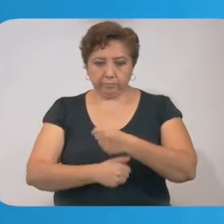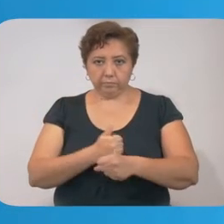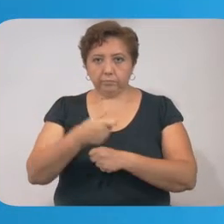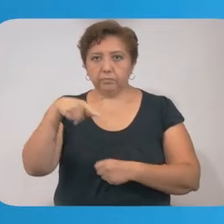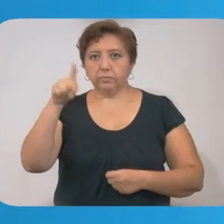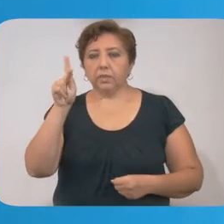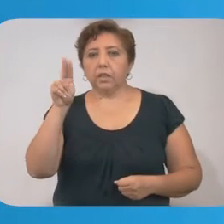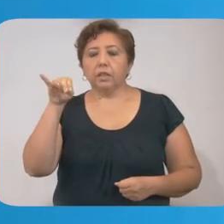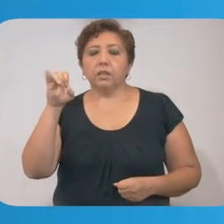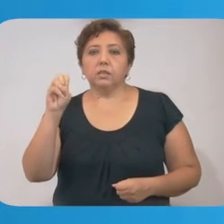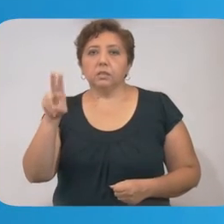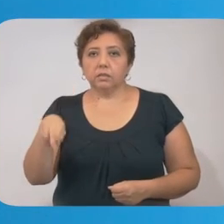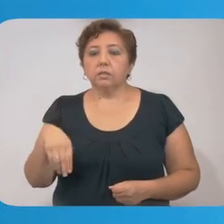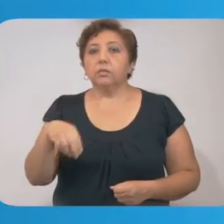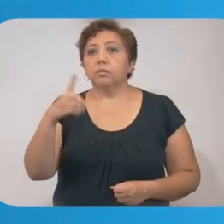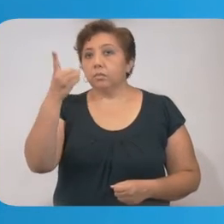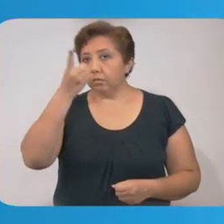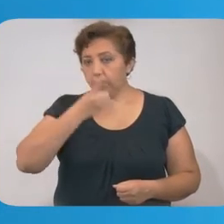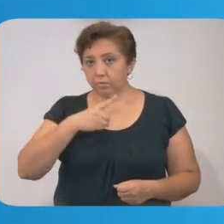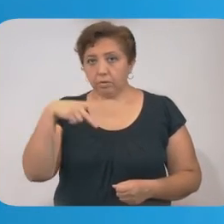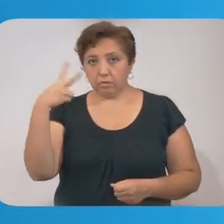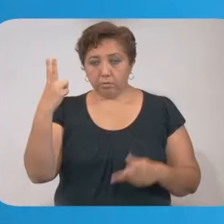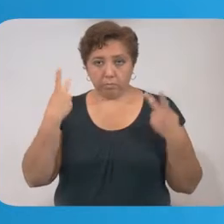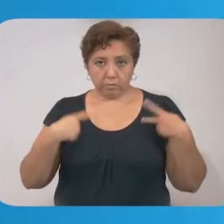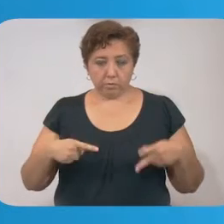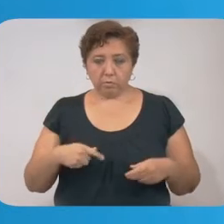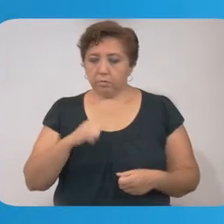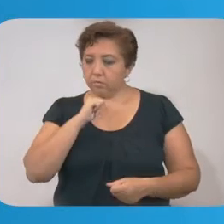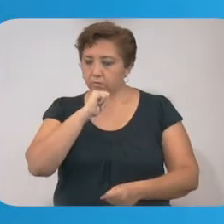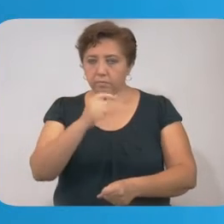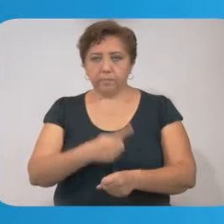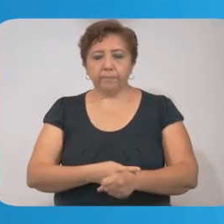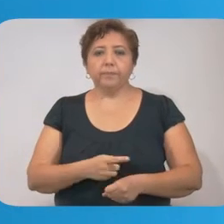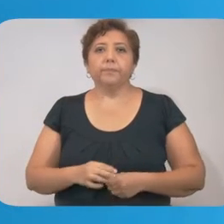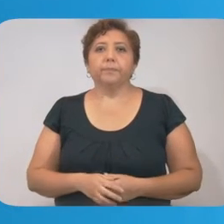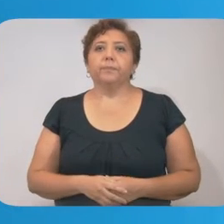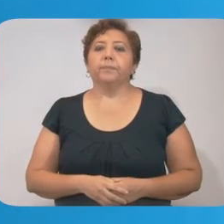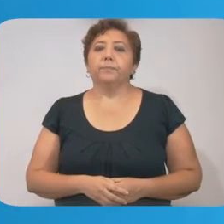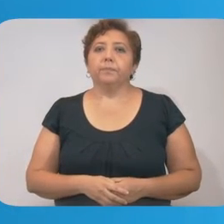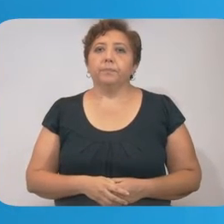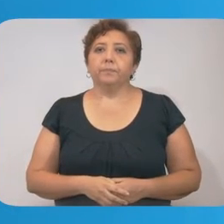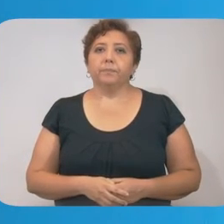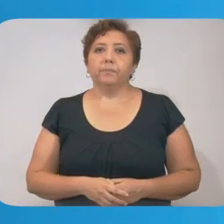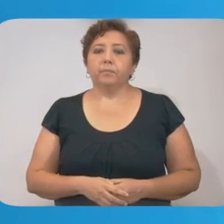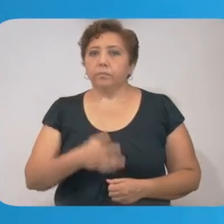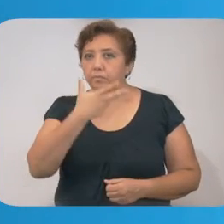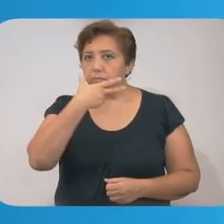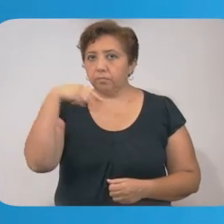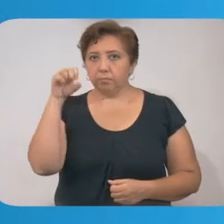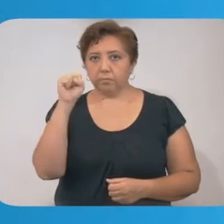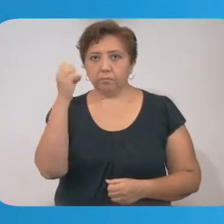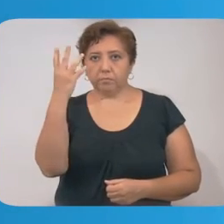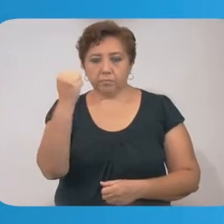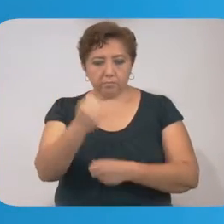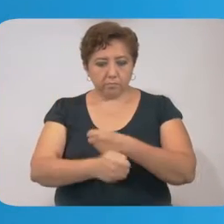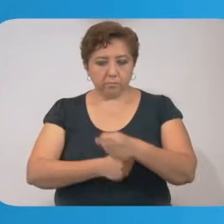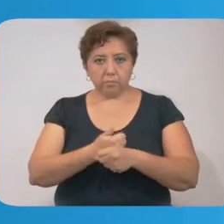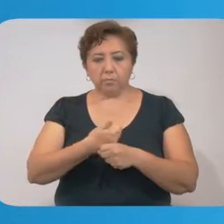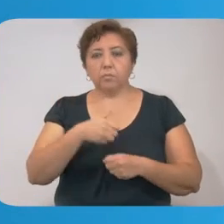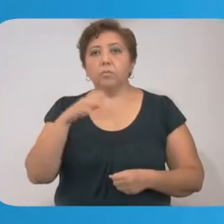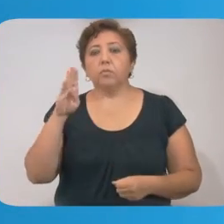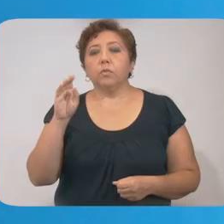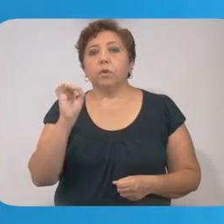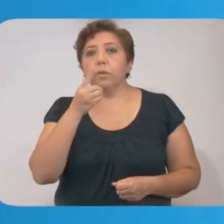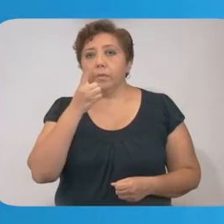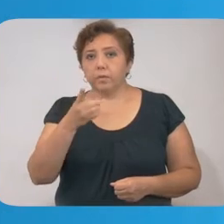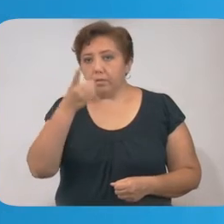2 contactos con los que convivía no reportan síntomas. Hombre de 69 años de Bocová, con diabetes y asma, sus